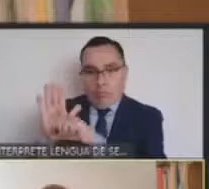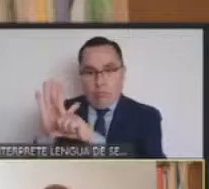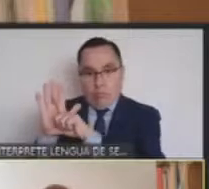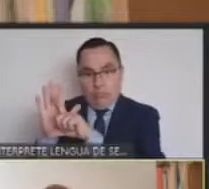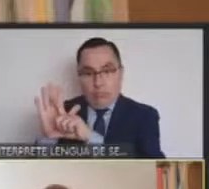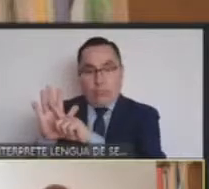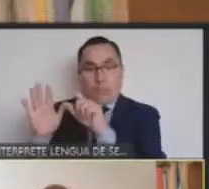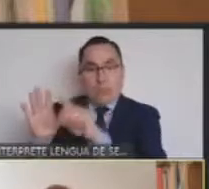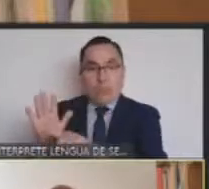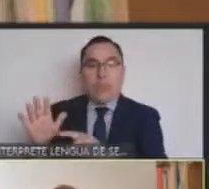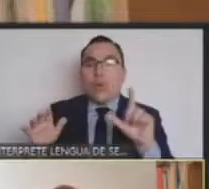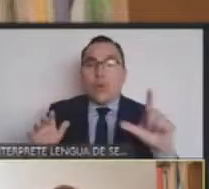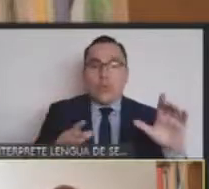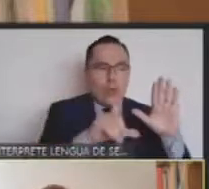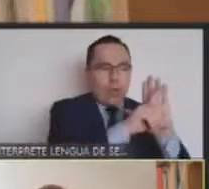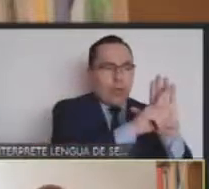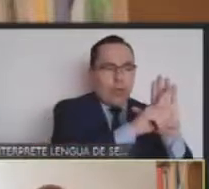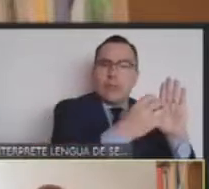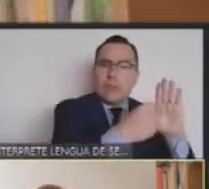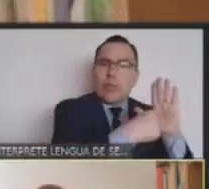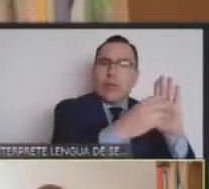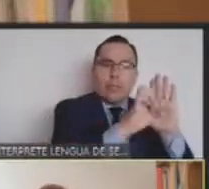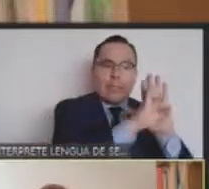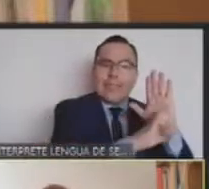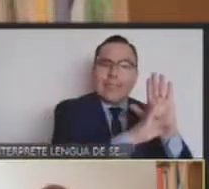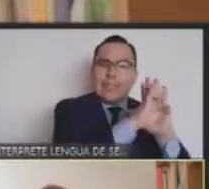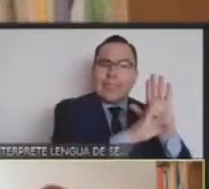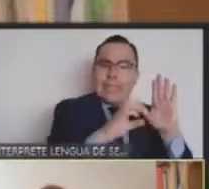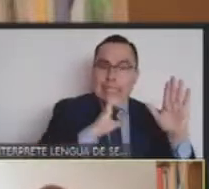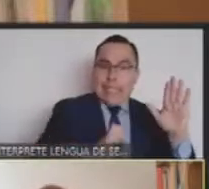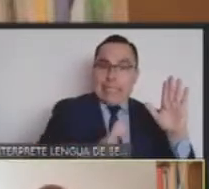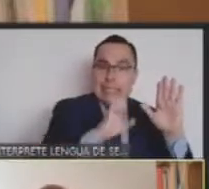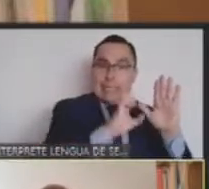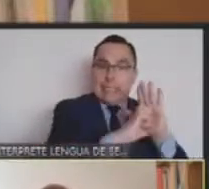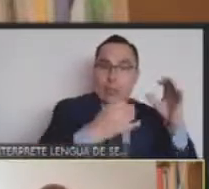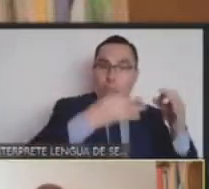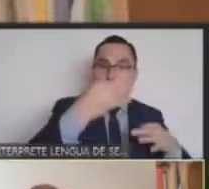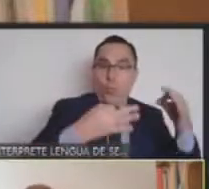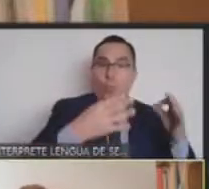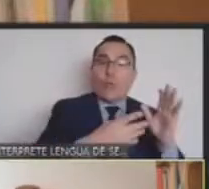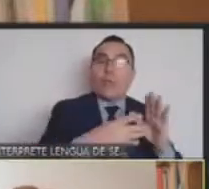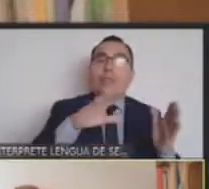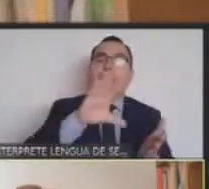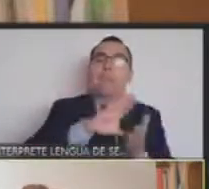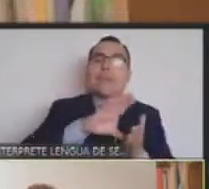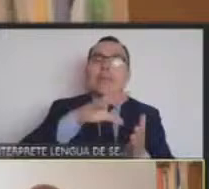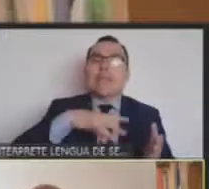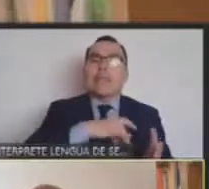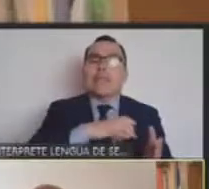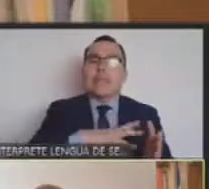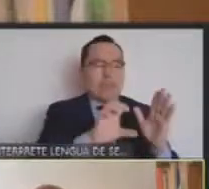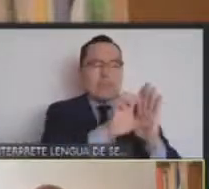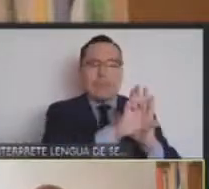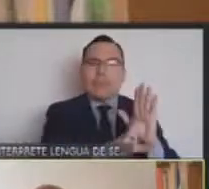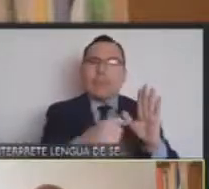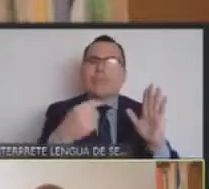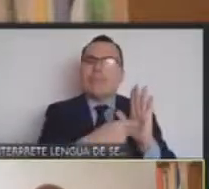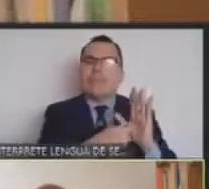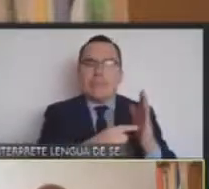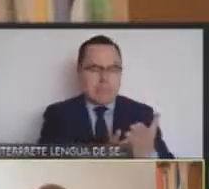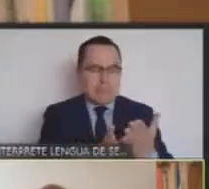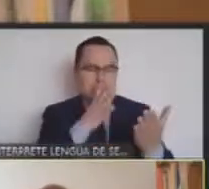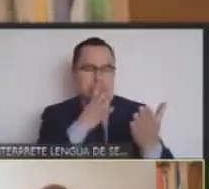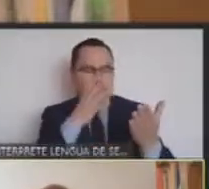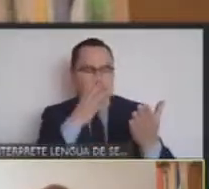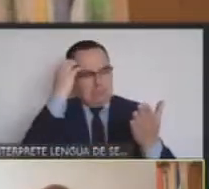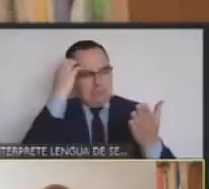presenta la ética judicial en nuestro país radica en que no se logra entender cuál es su verdadero sentido. La